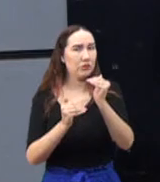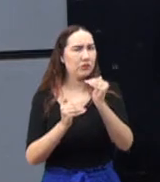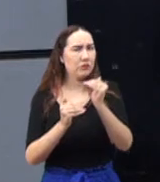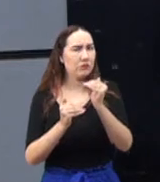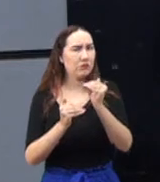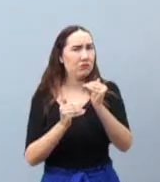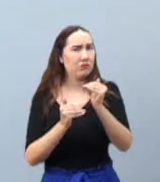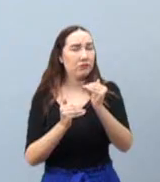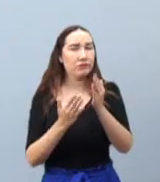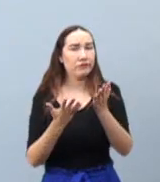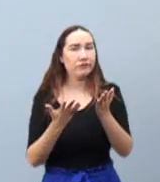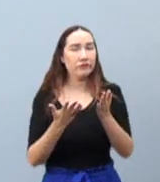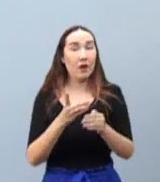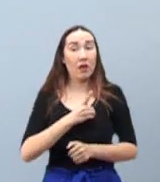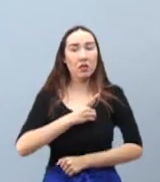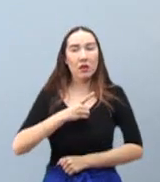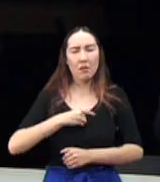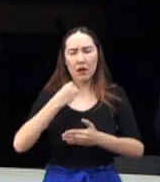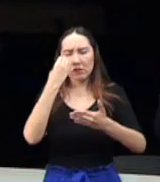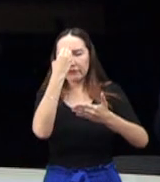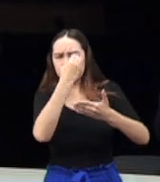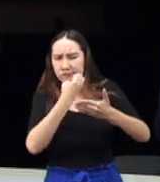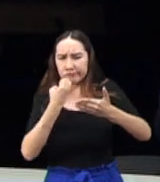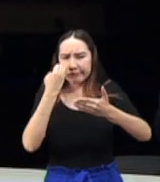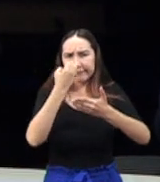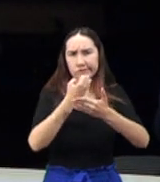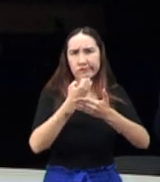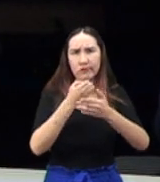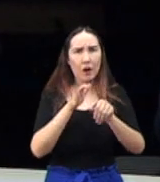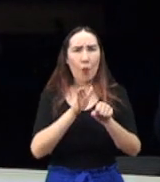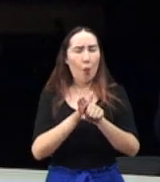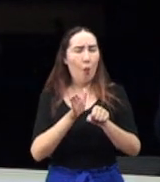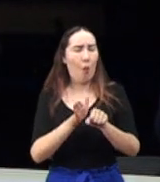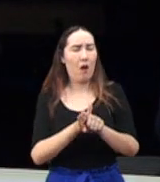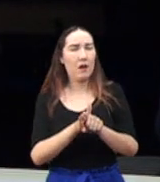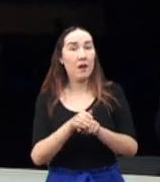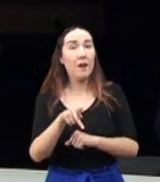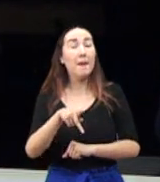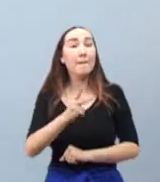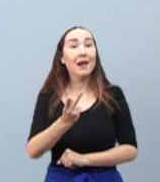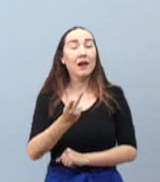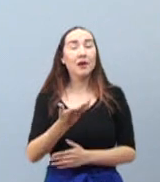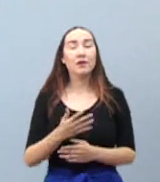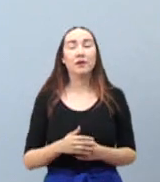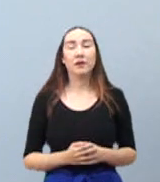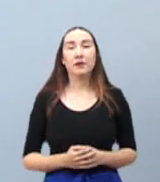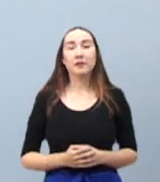Habrá que ver las cuentas. De cualquier manera, el tiempo